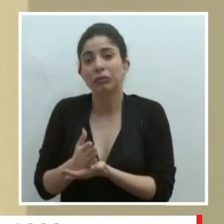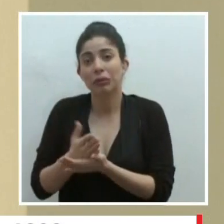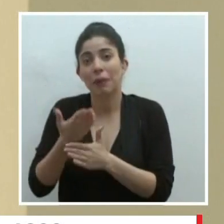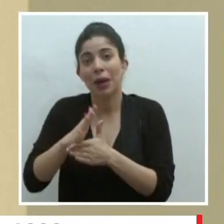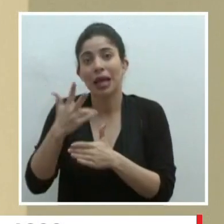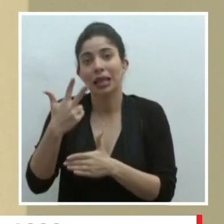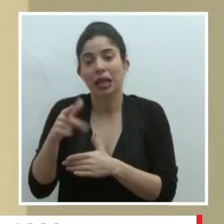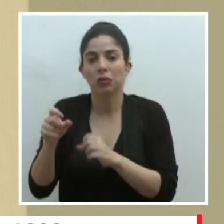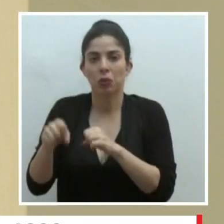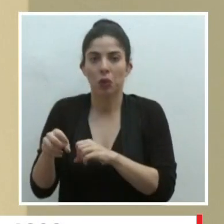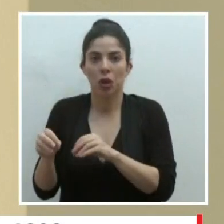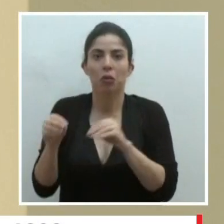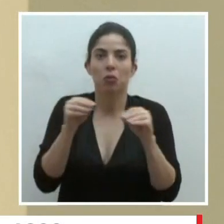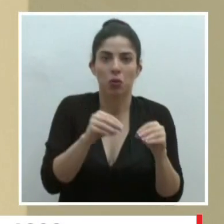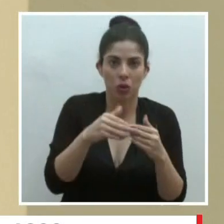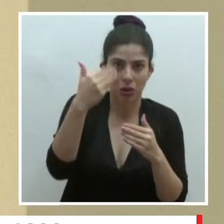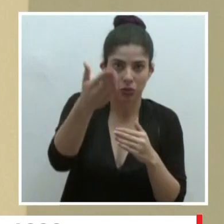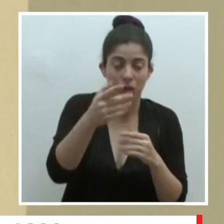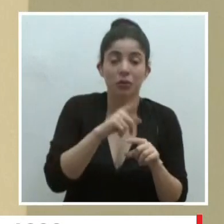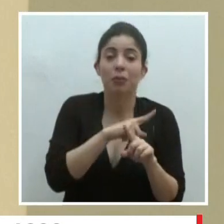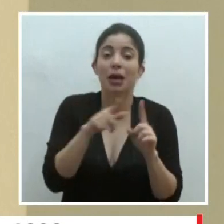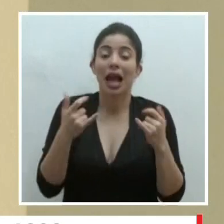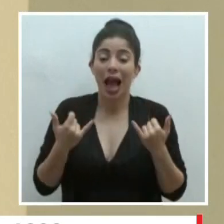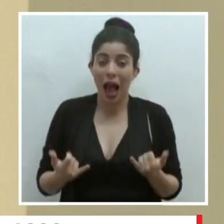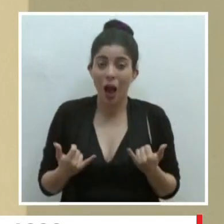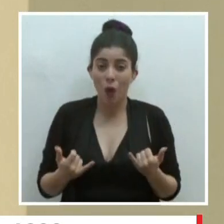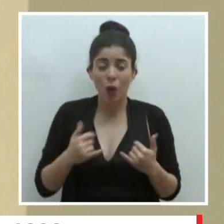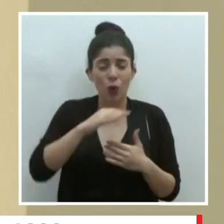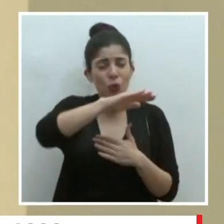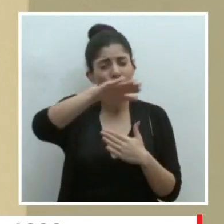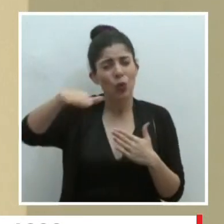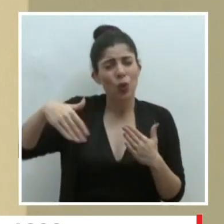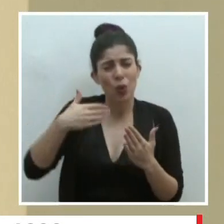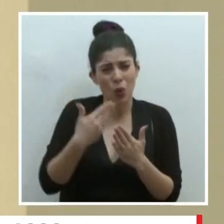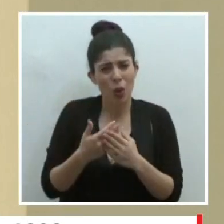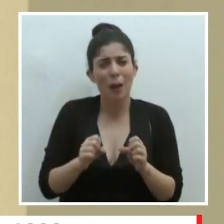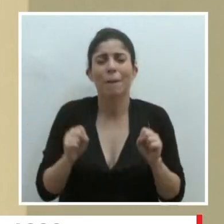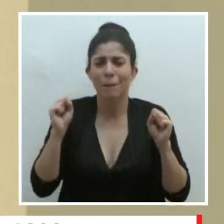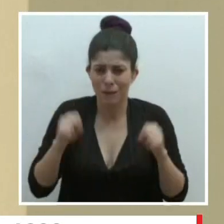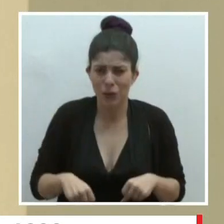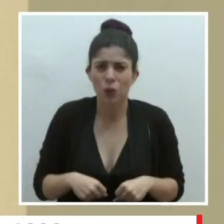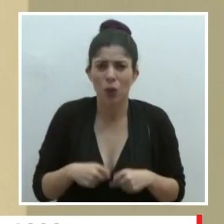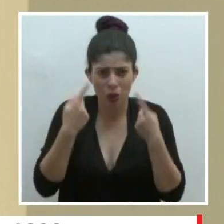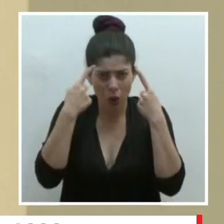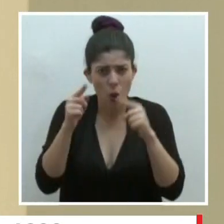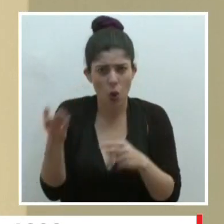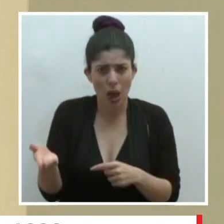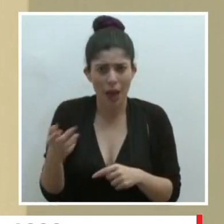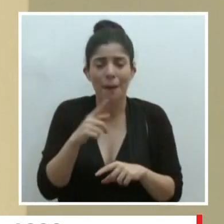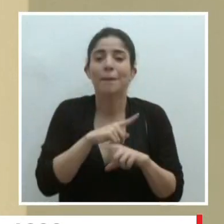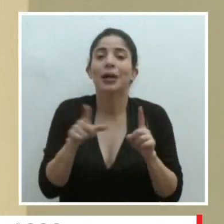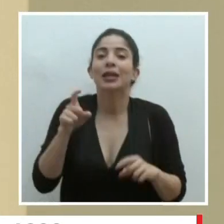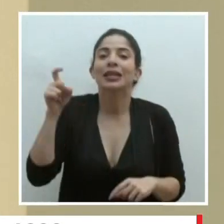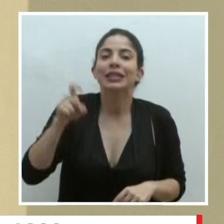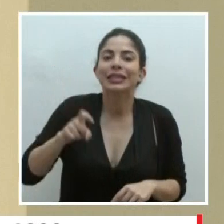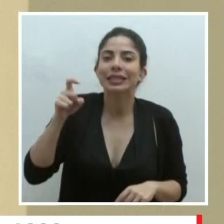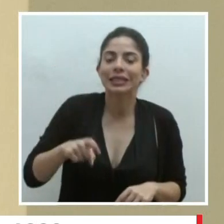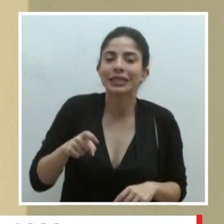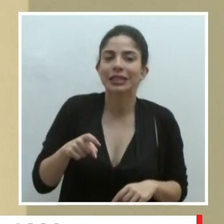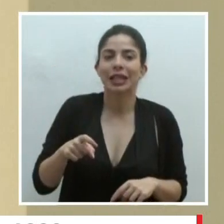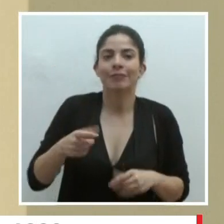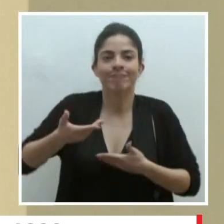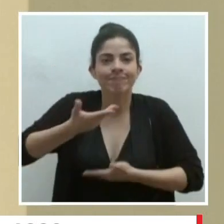3. Así que de verdad que yo creo que aquí entre todos y todas podemos hacerlo, pero ocupamos